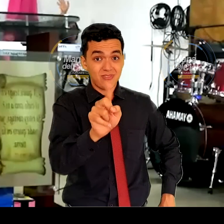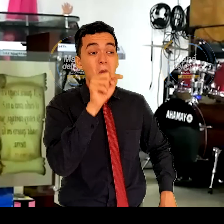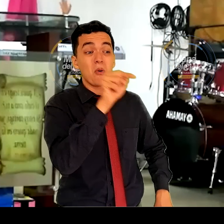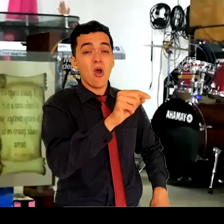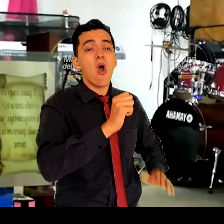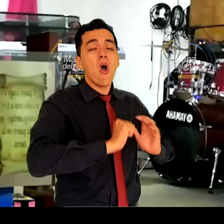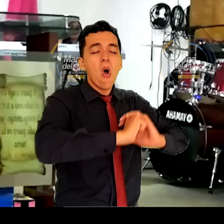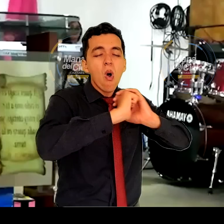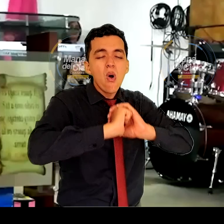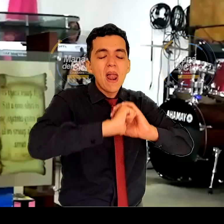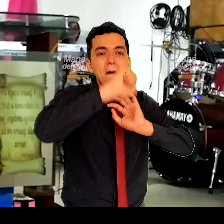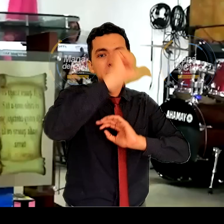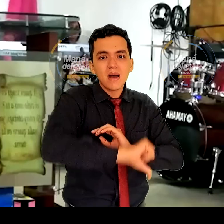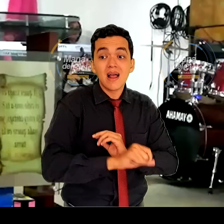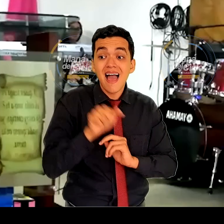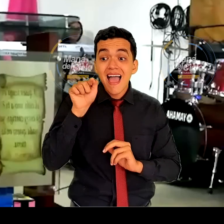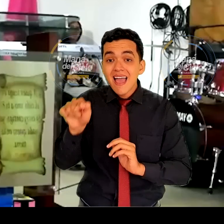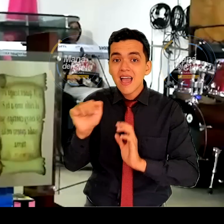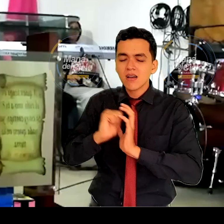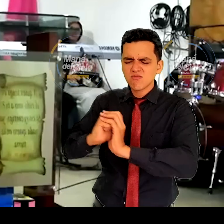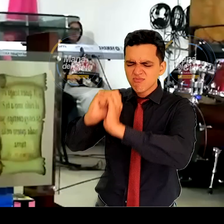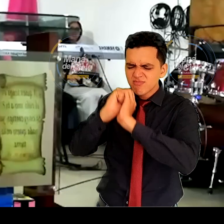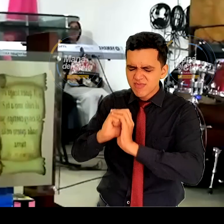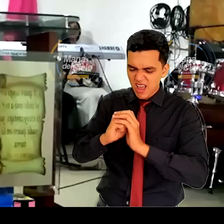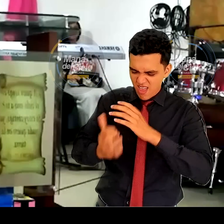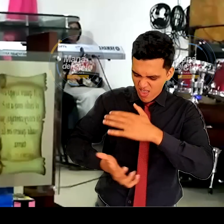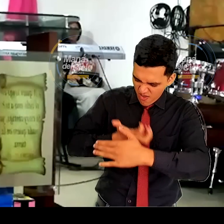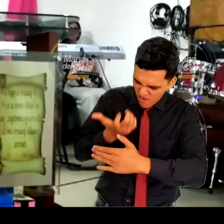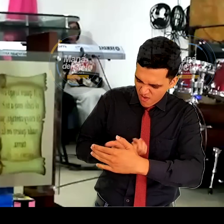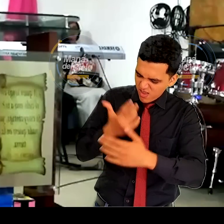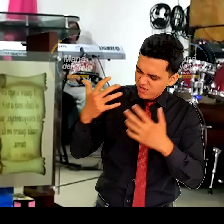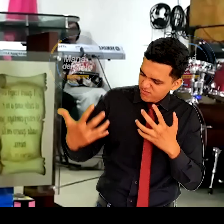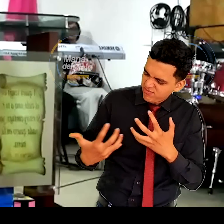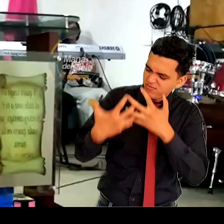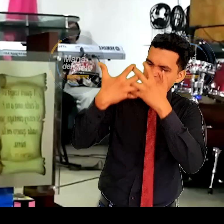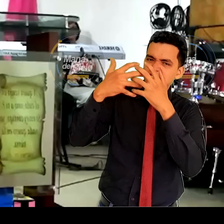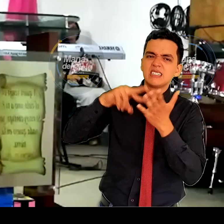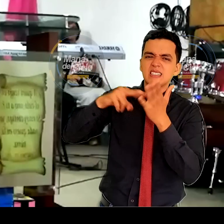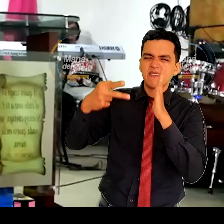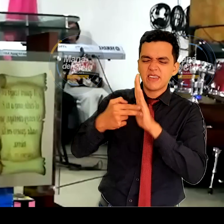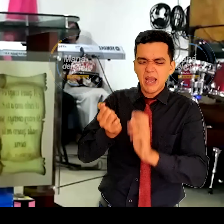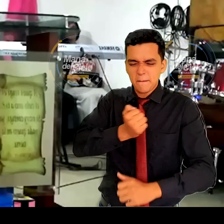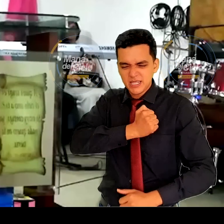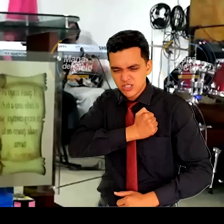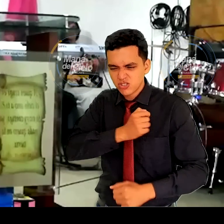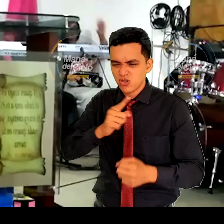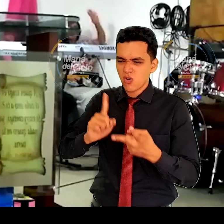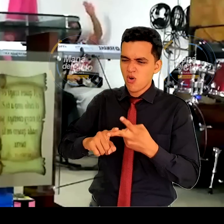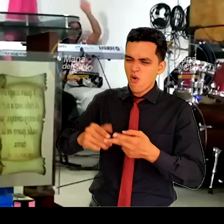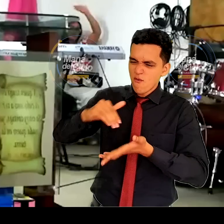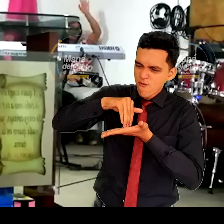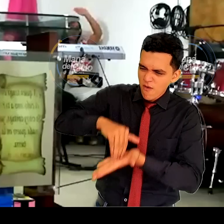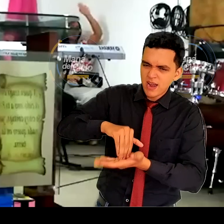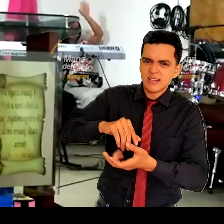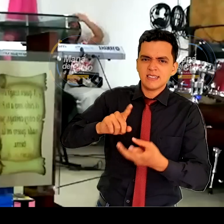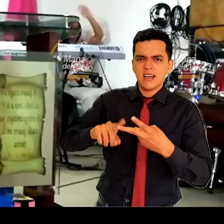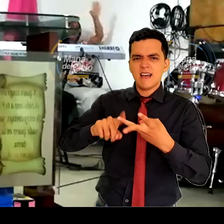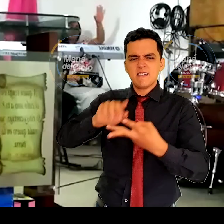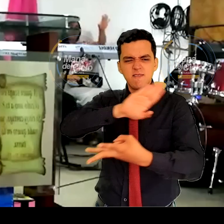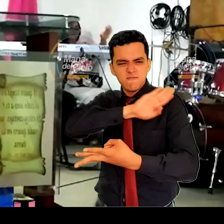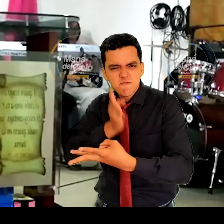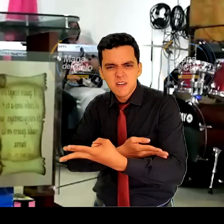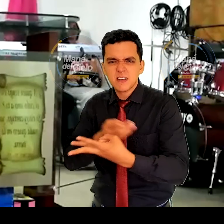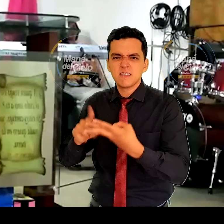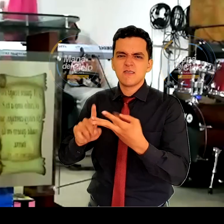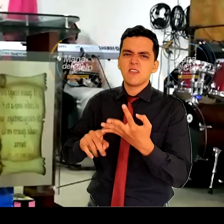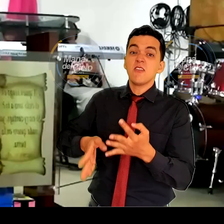avivamiento, las oraciones en el espíritu dan pasión por la gloria de Dios, las oraciones en el espíritu salvan a los que están perdidos. Digamos